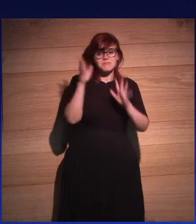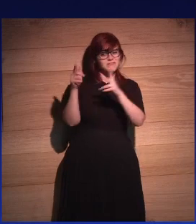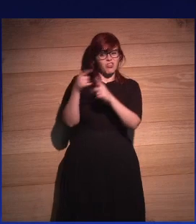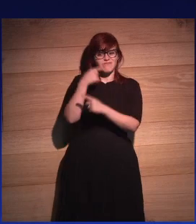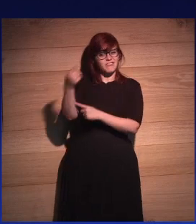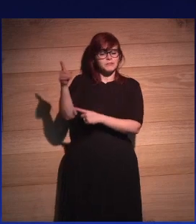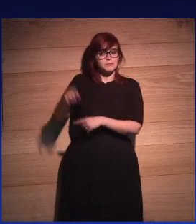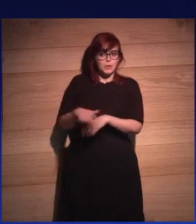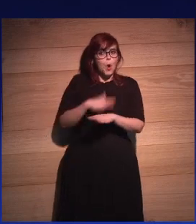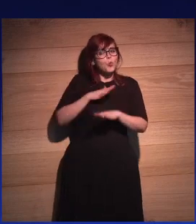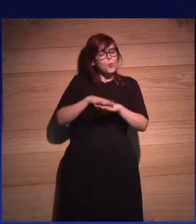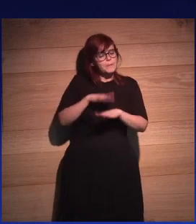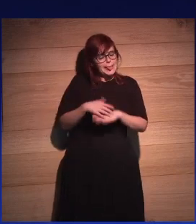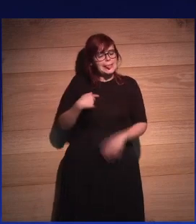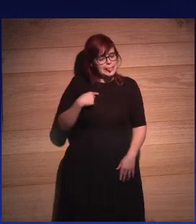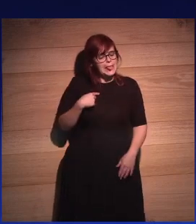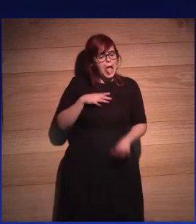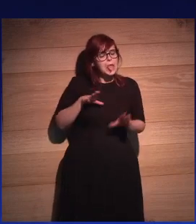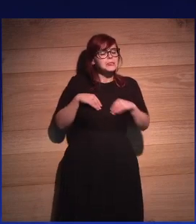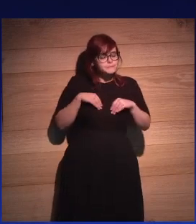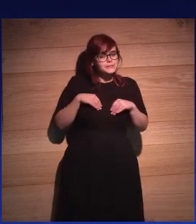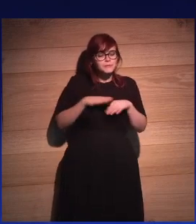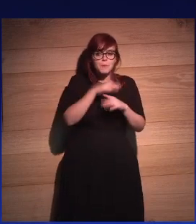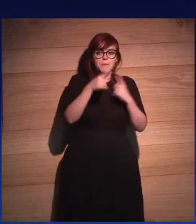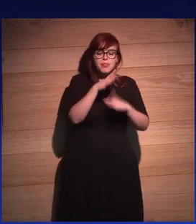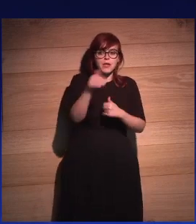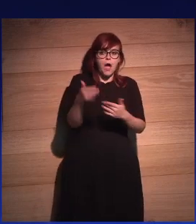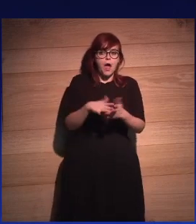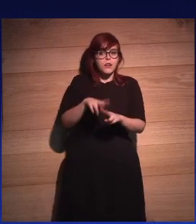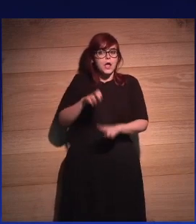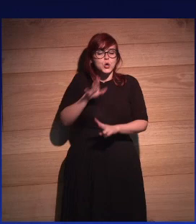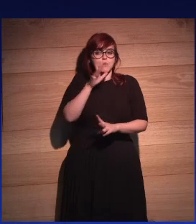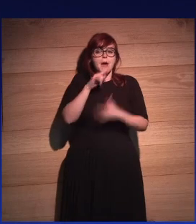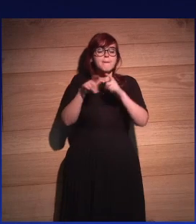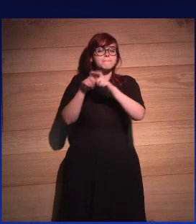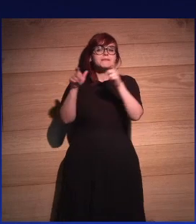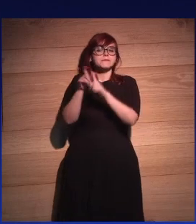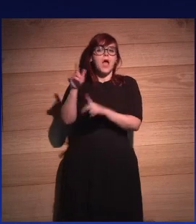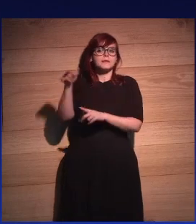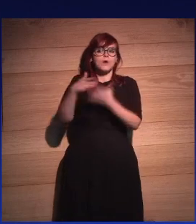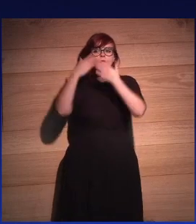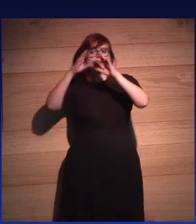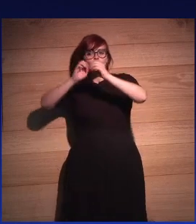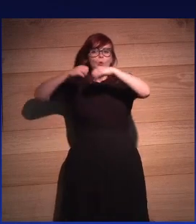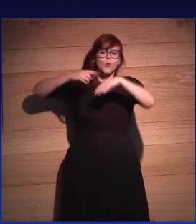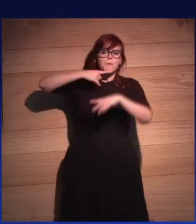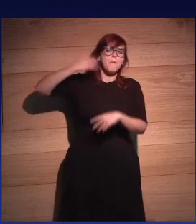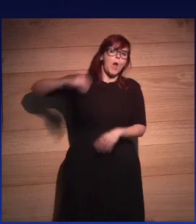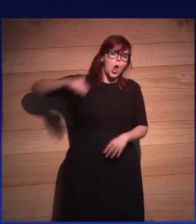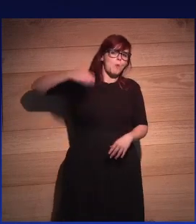administraciones, y soy culpable, como el que más, como si fueran cajas negras, ¿no? Empresa X, Facebook, el Google, no, malos.